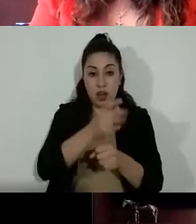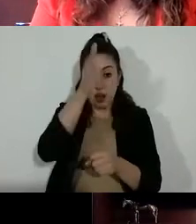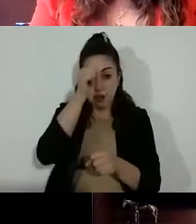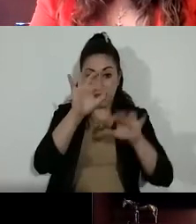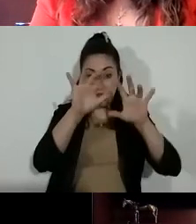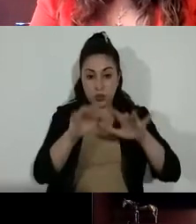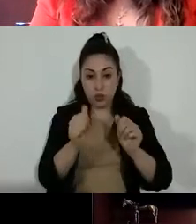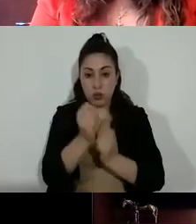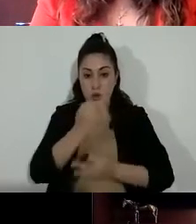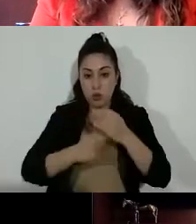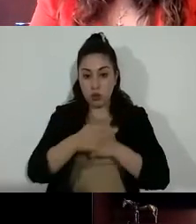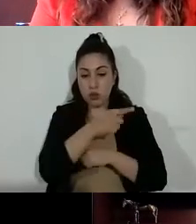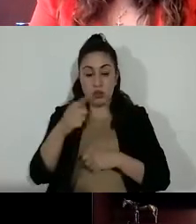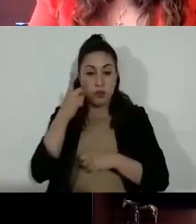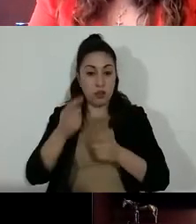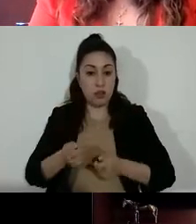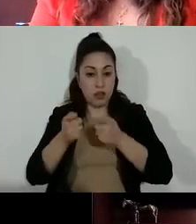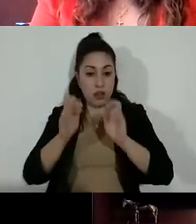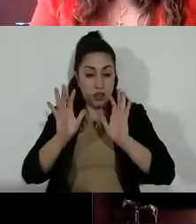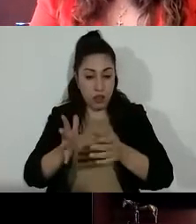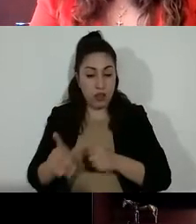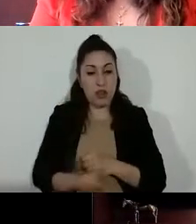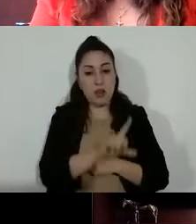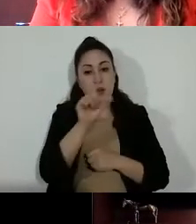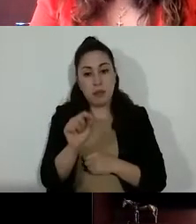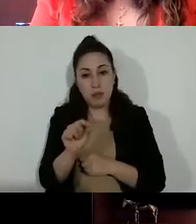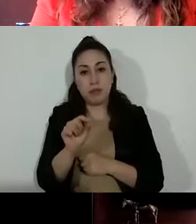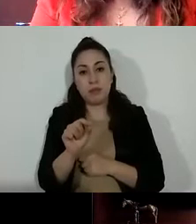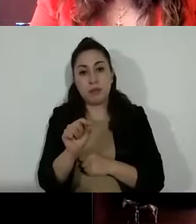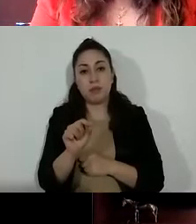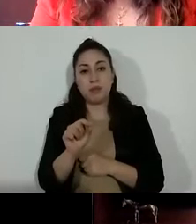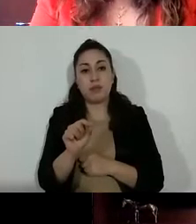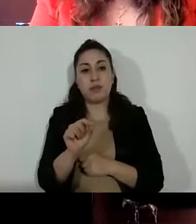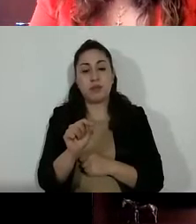todas y con todos, y después se voten las